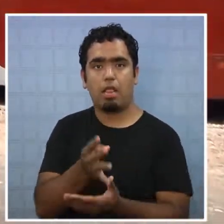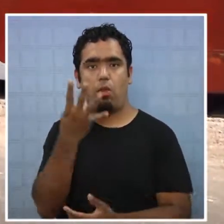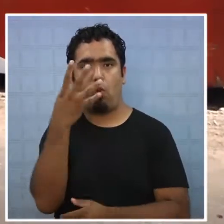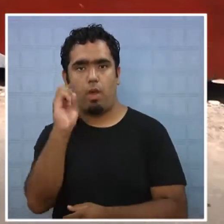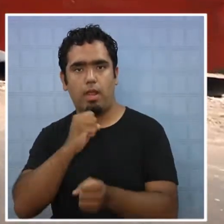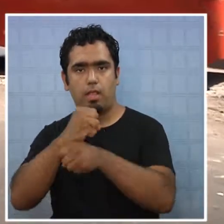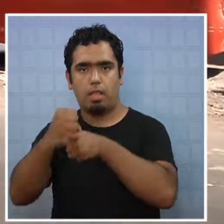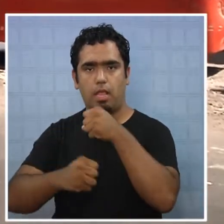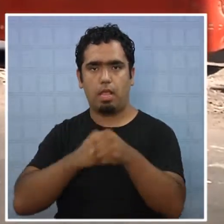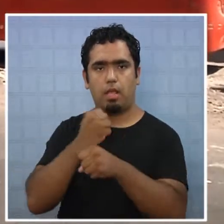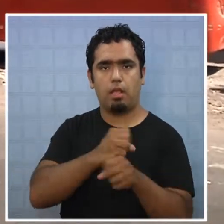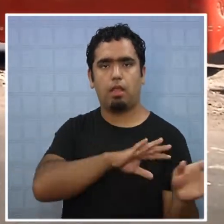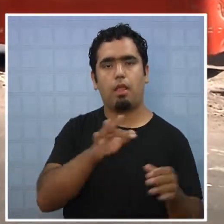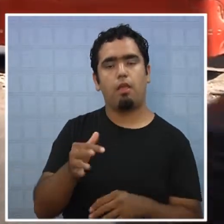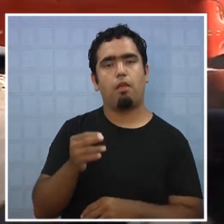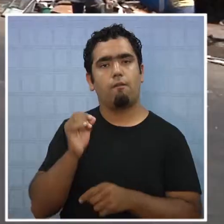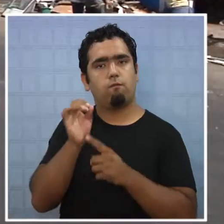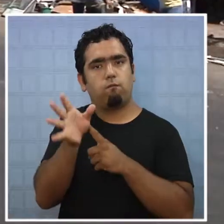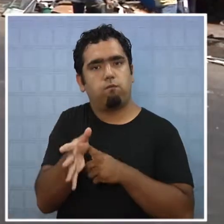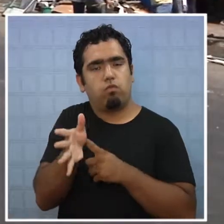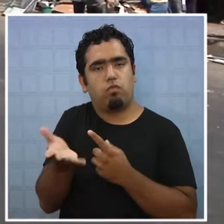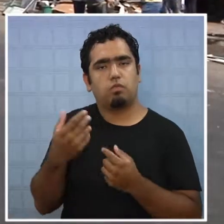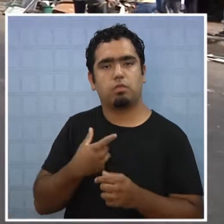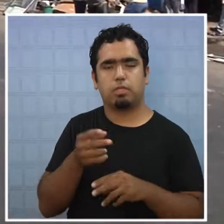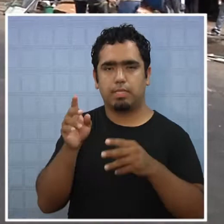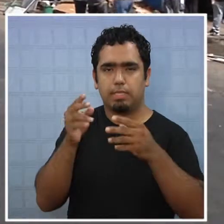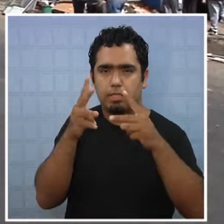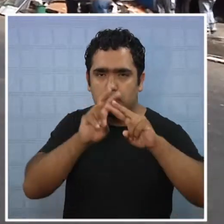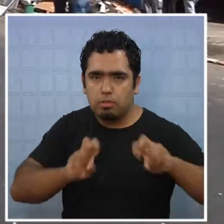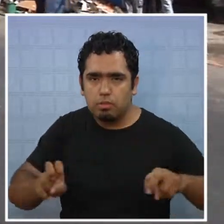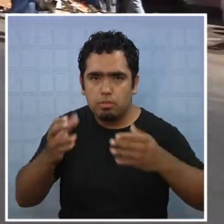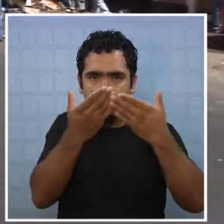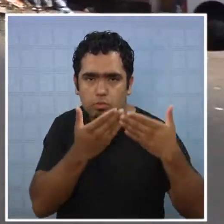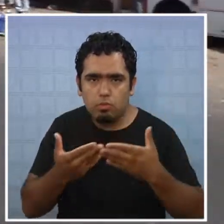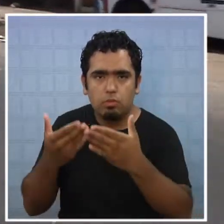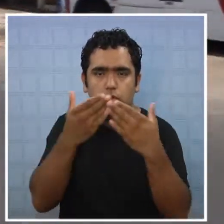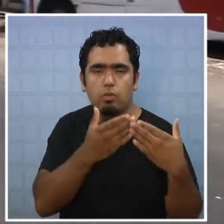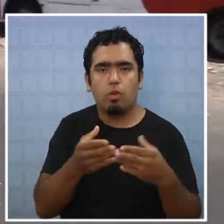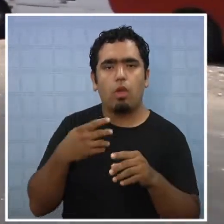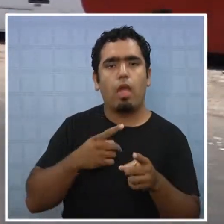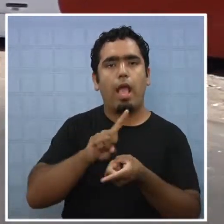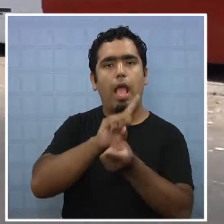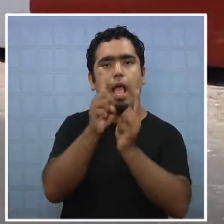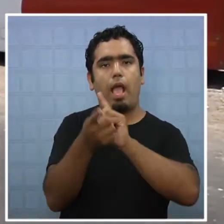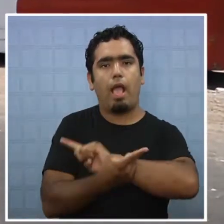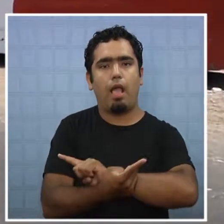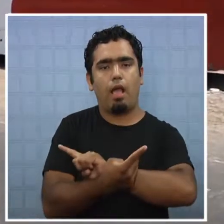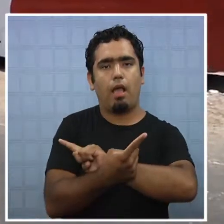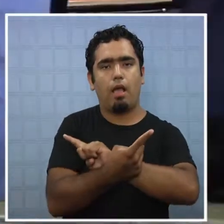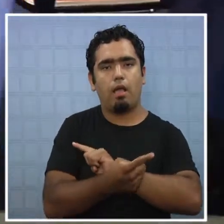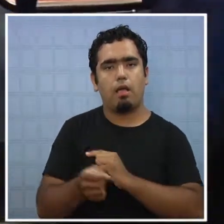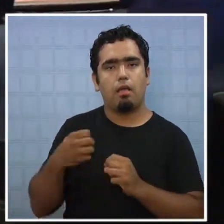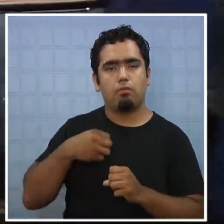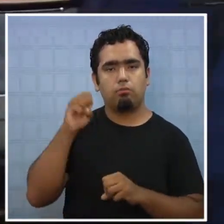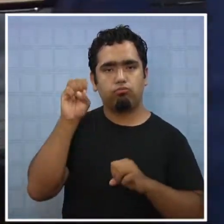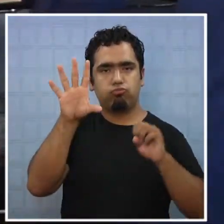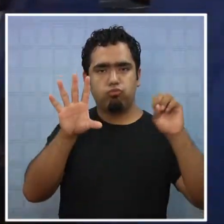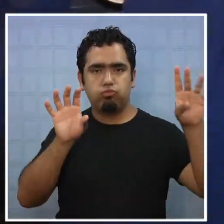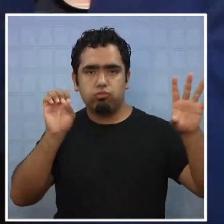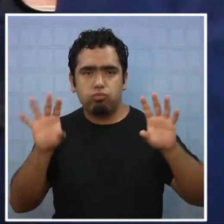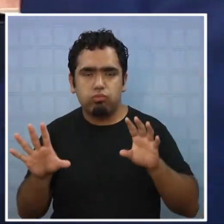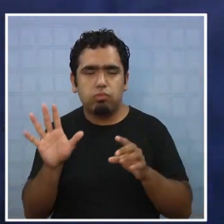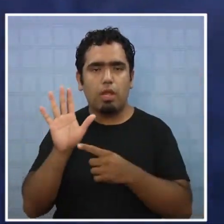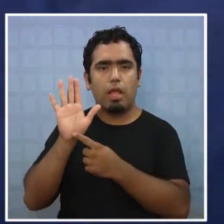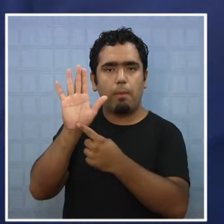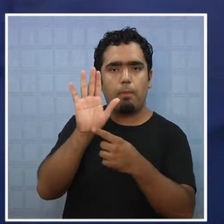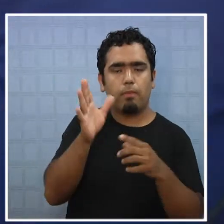de sobre los 20 a los 40 años. Una de las funciones de la CIAT es realizar estudios viales sobre los cambios de señalización de